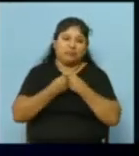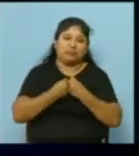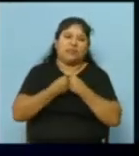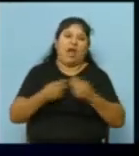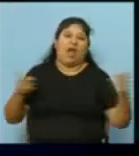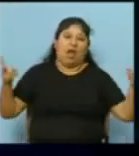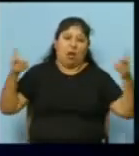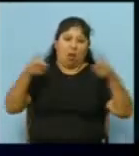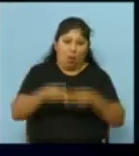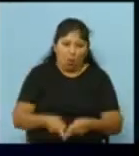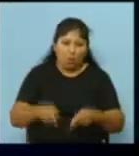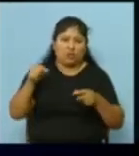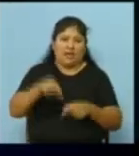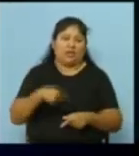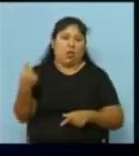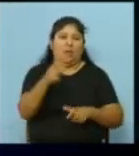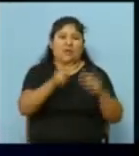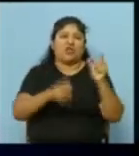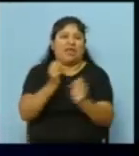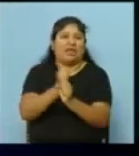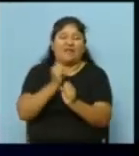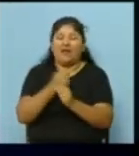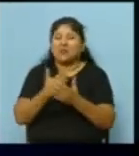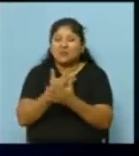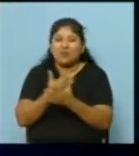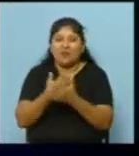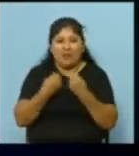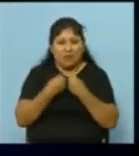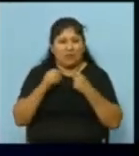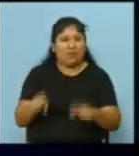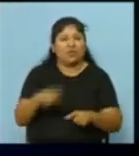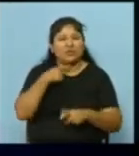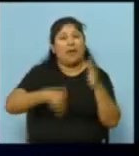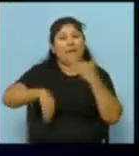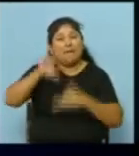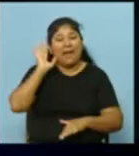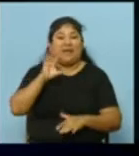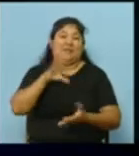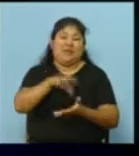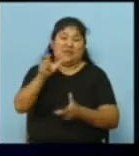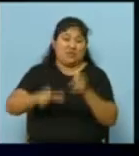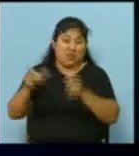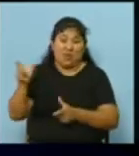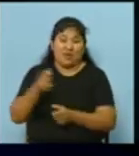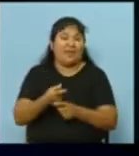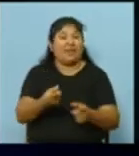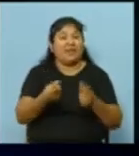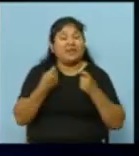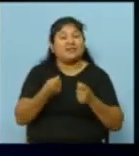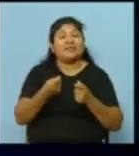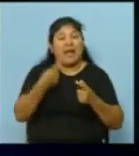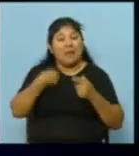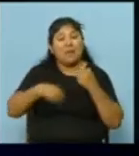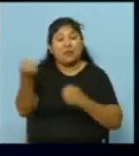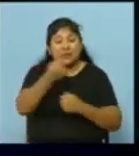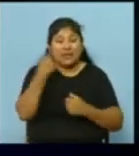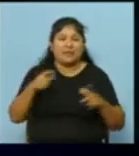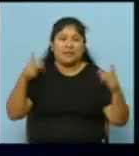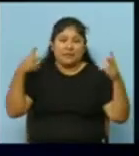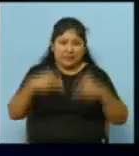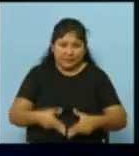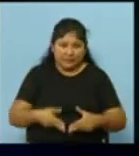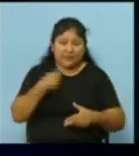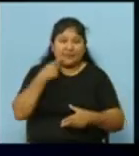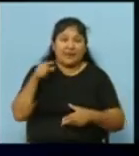el pueblo trabajador es uno de los temas este que más le importa a las grandes mayorías del pueblo lo escuchamos a mauricio macri